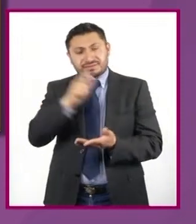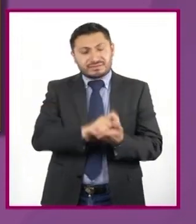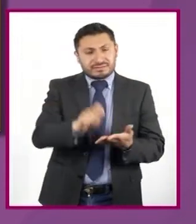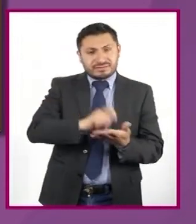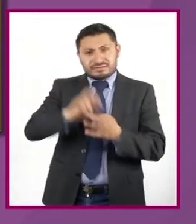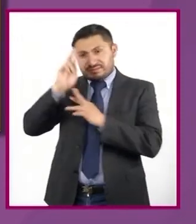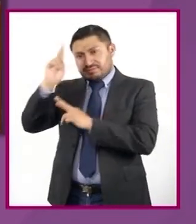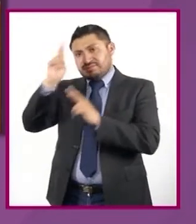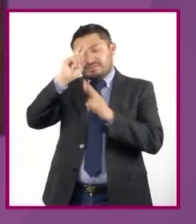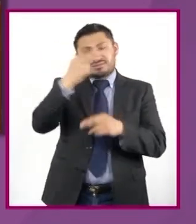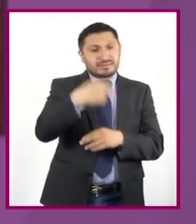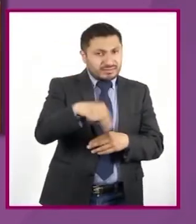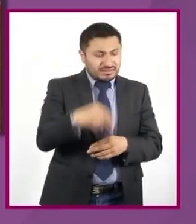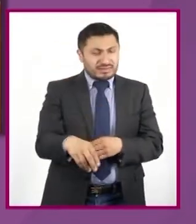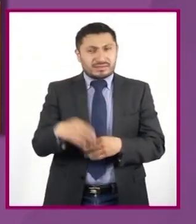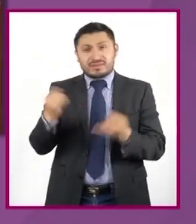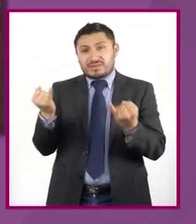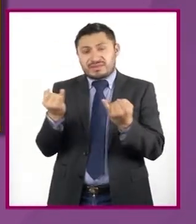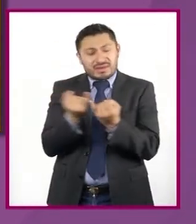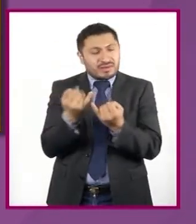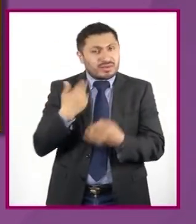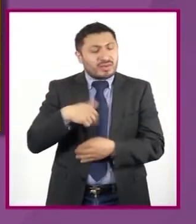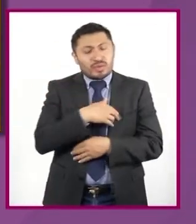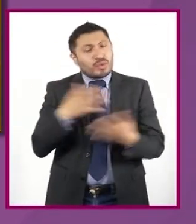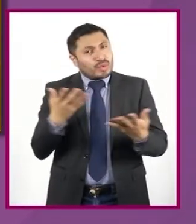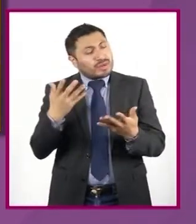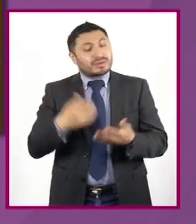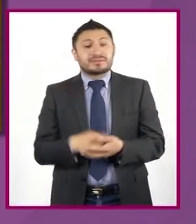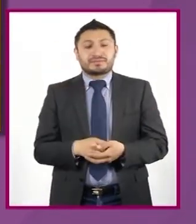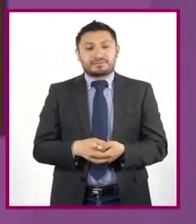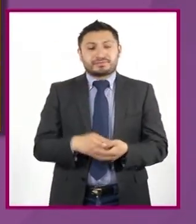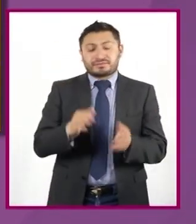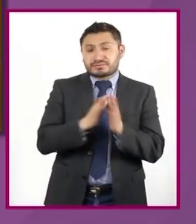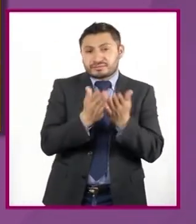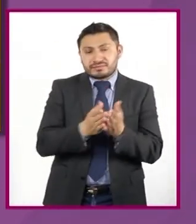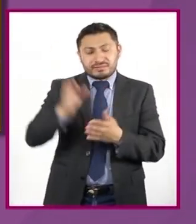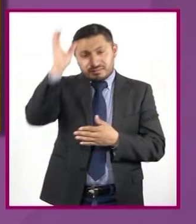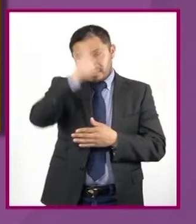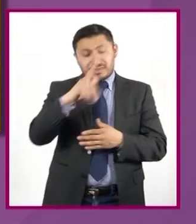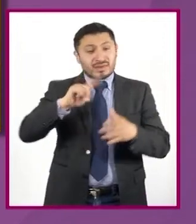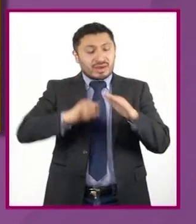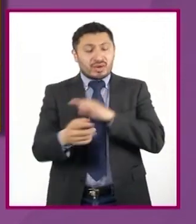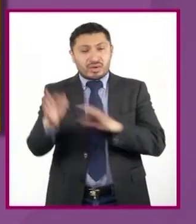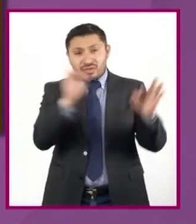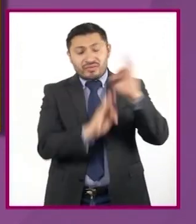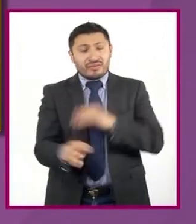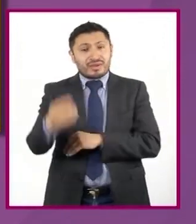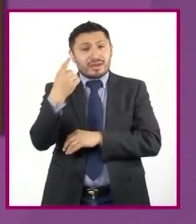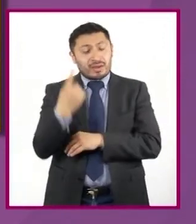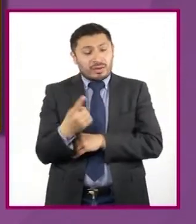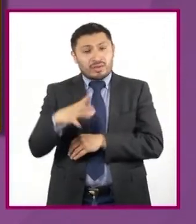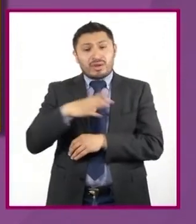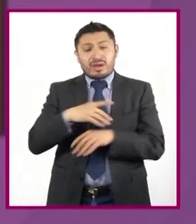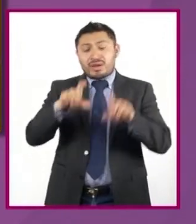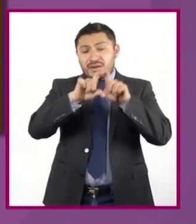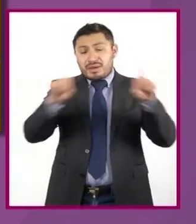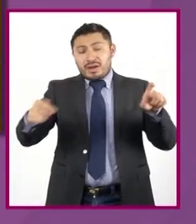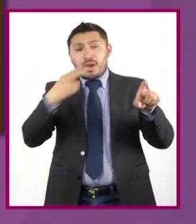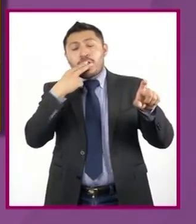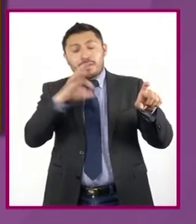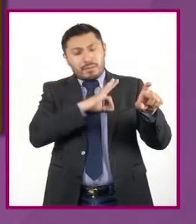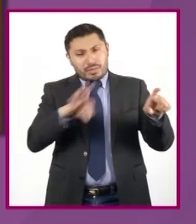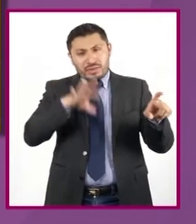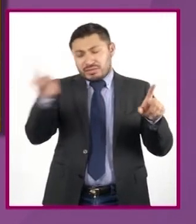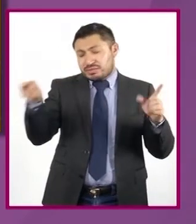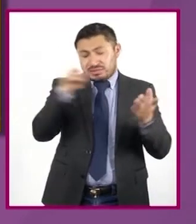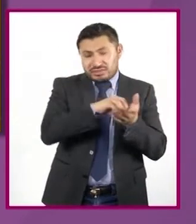que corresponden? En el libro de Ciencias y Tecnología Física, volumen 1, hay un párrafo que podemos usar para